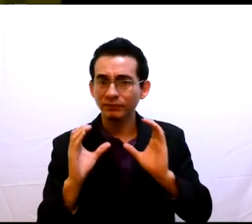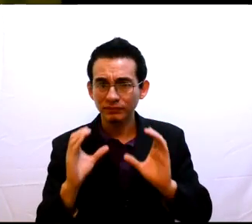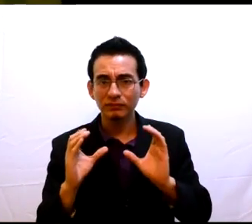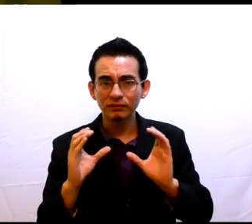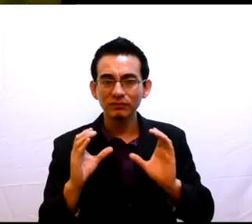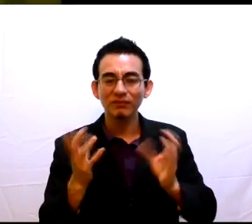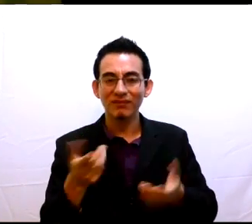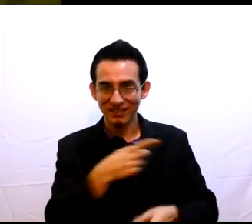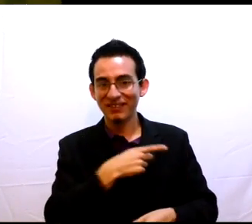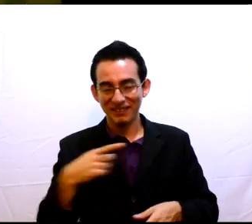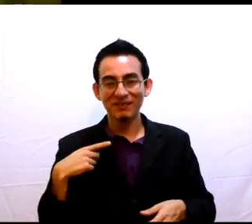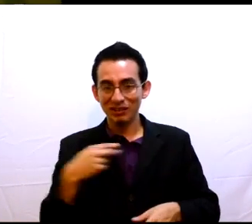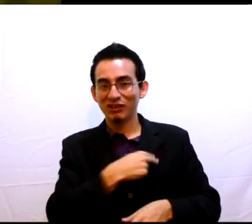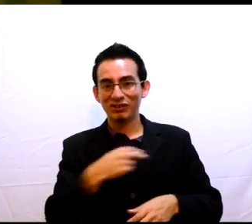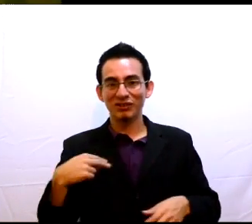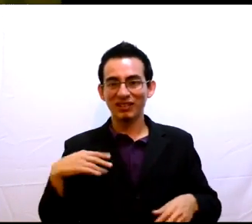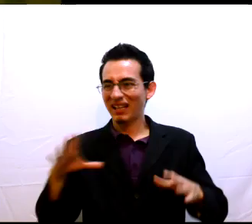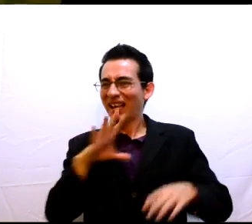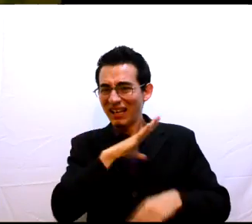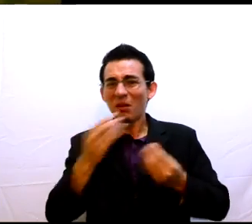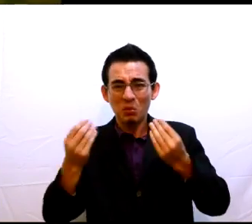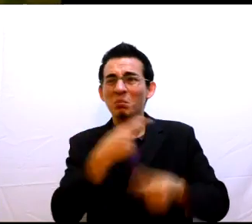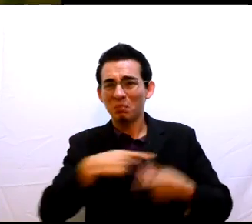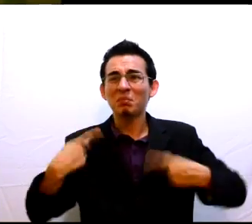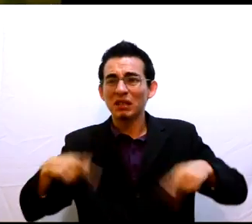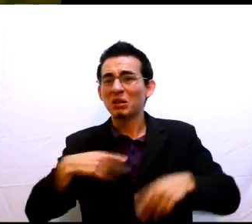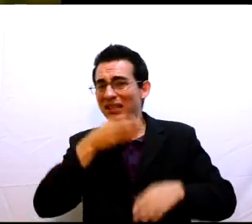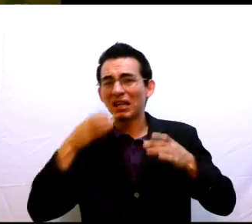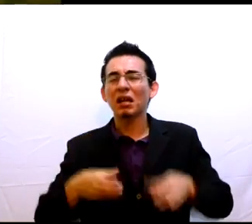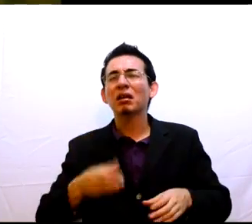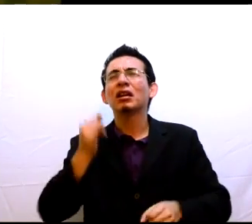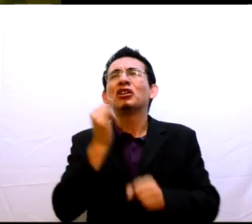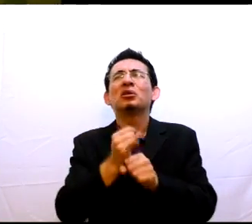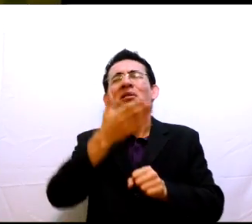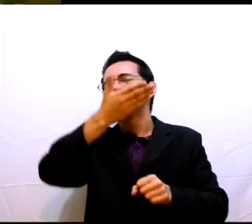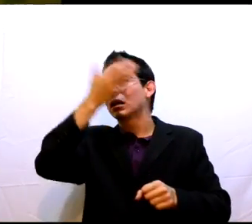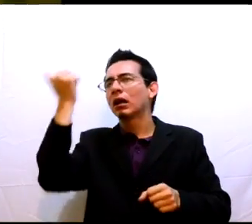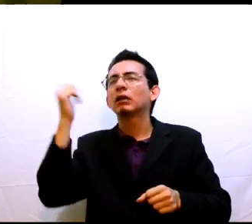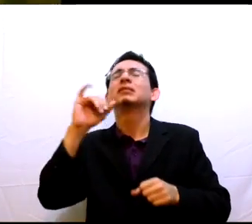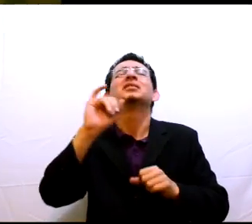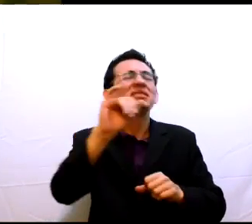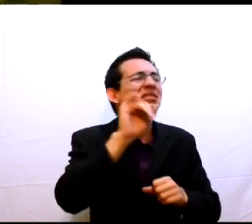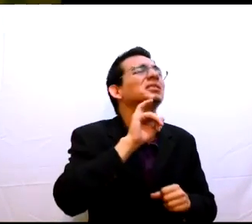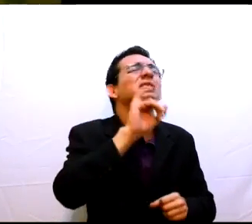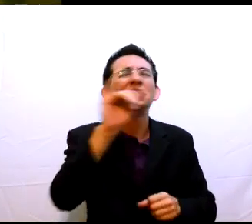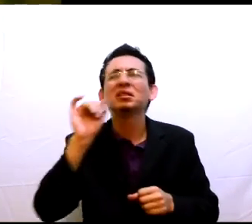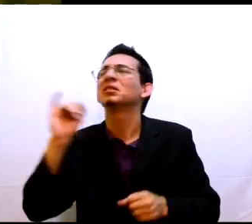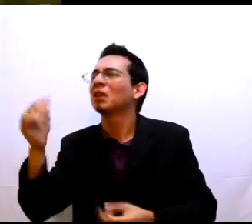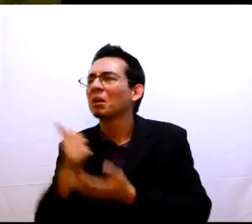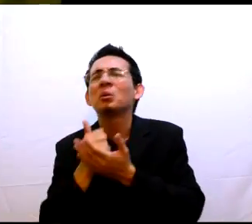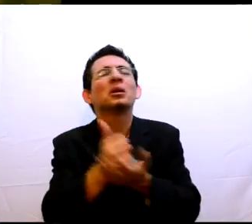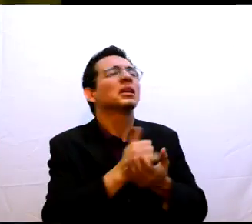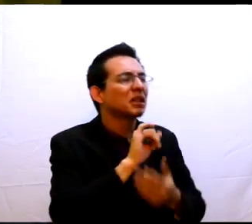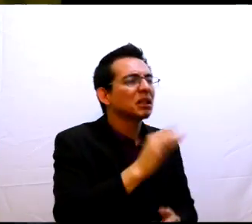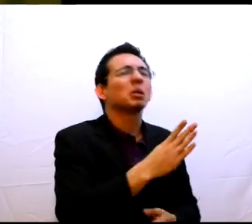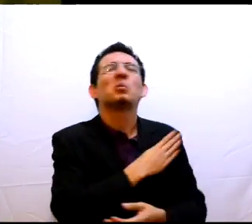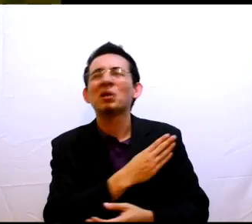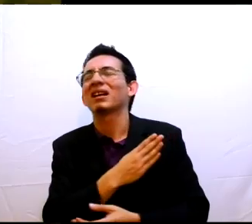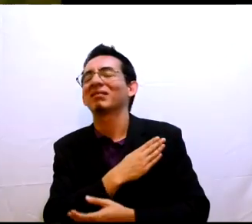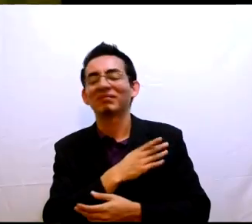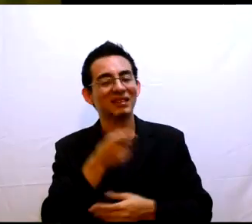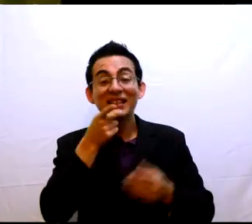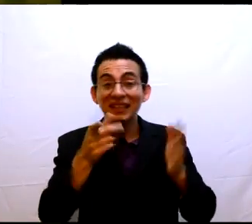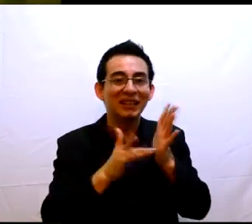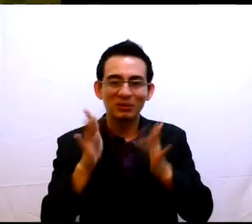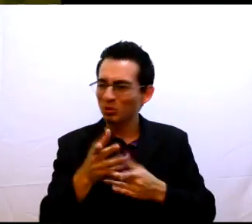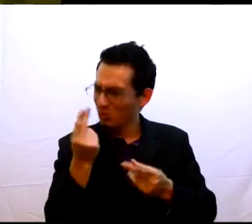son cristianos bien y nos entones y eso es lo que precisamente está enseñando el señor así